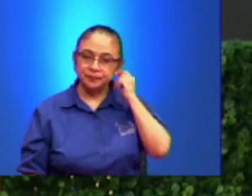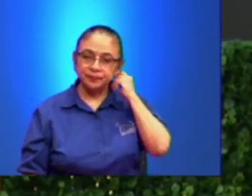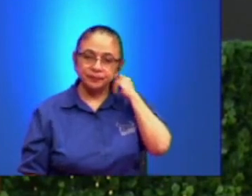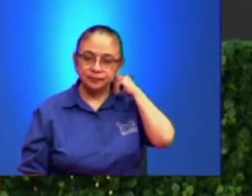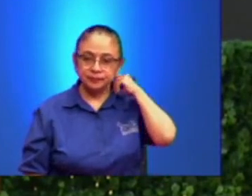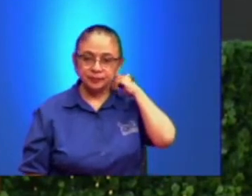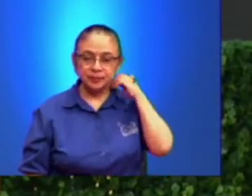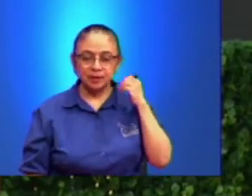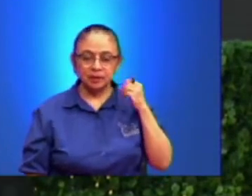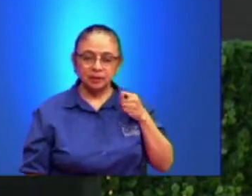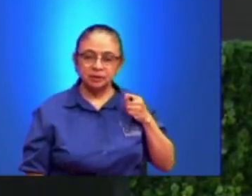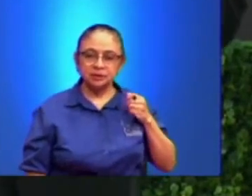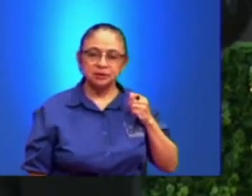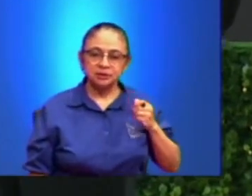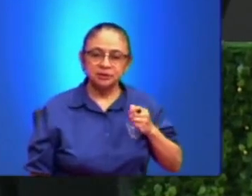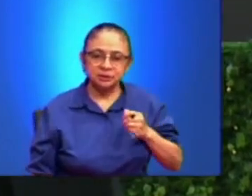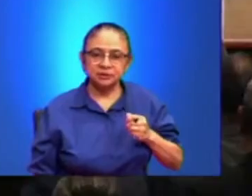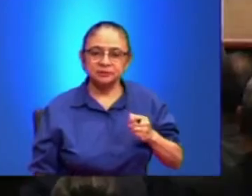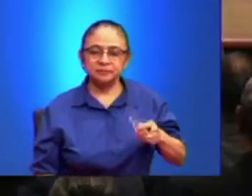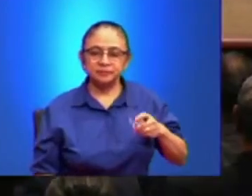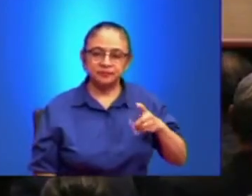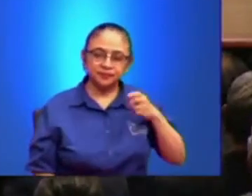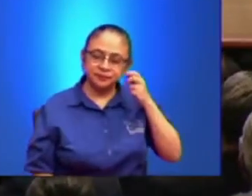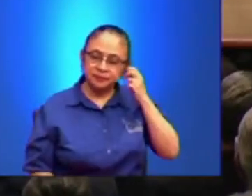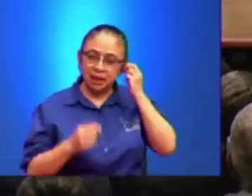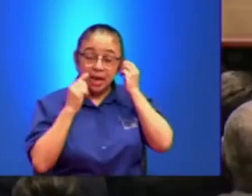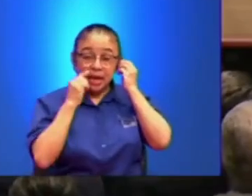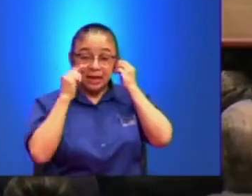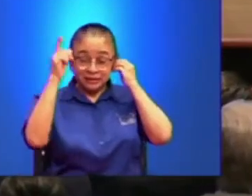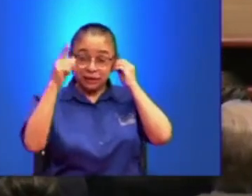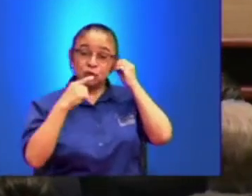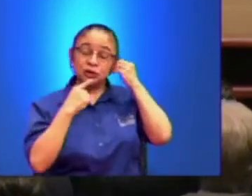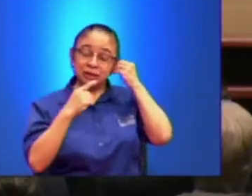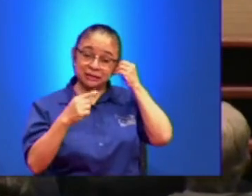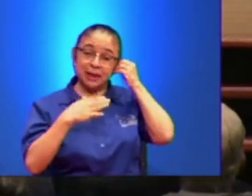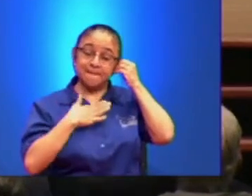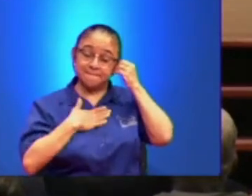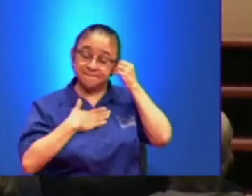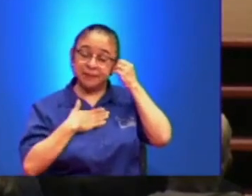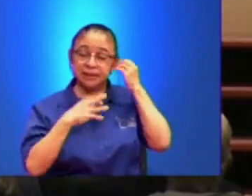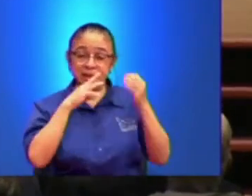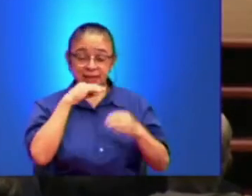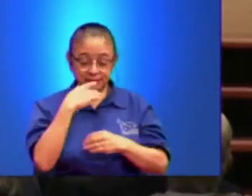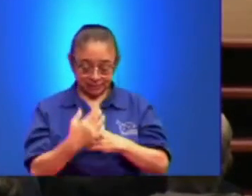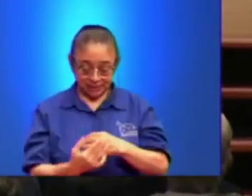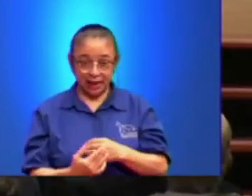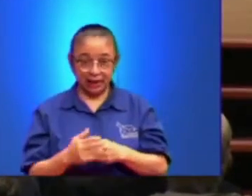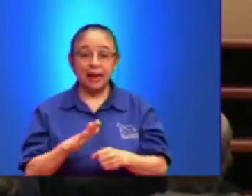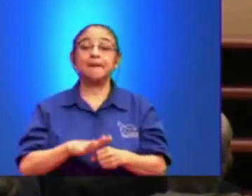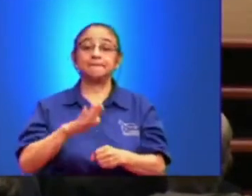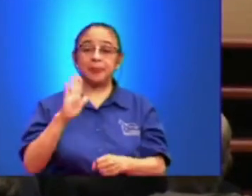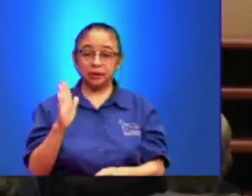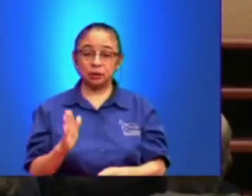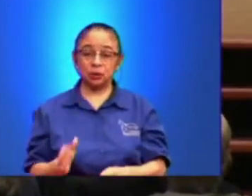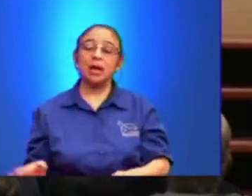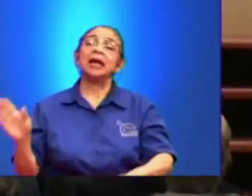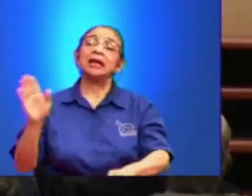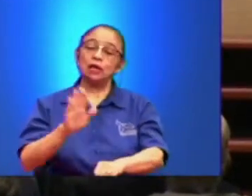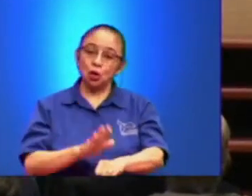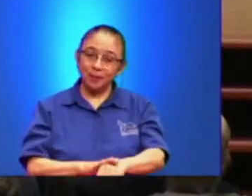el señor dice esta es esta es mi sangre es de la copa no pacto y lo más que